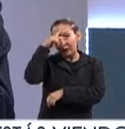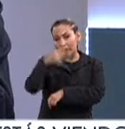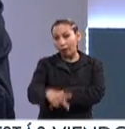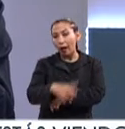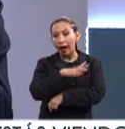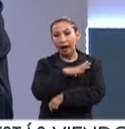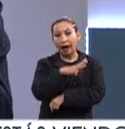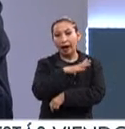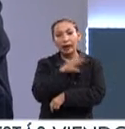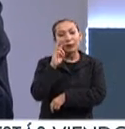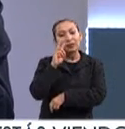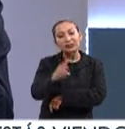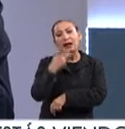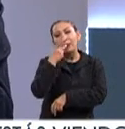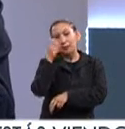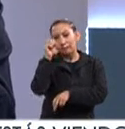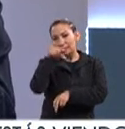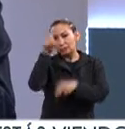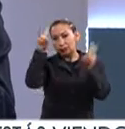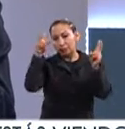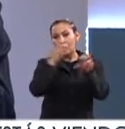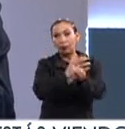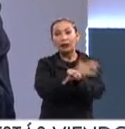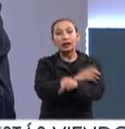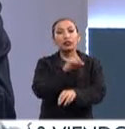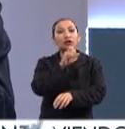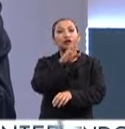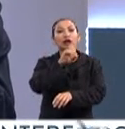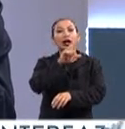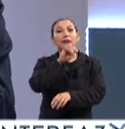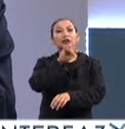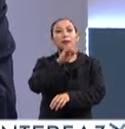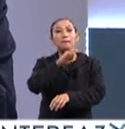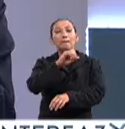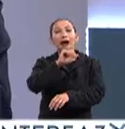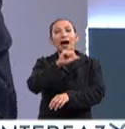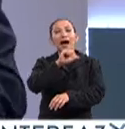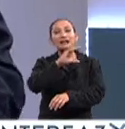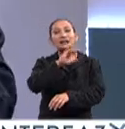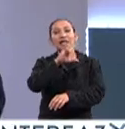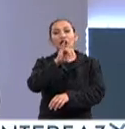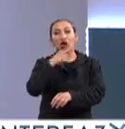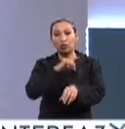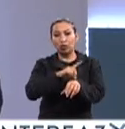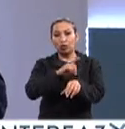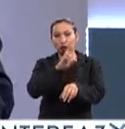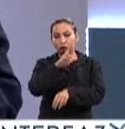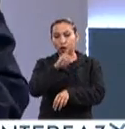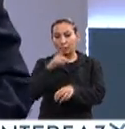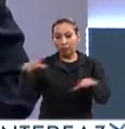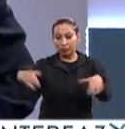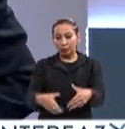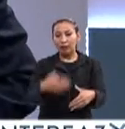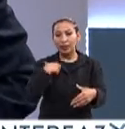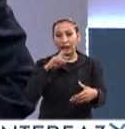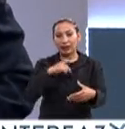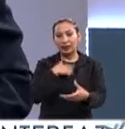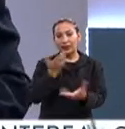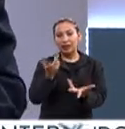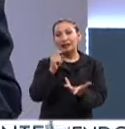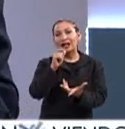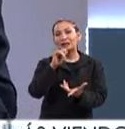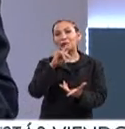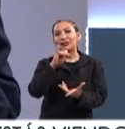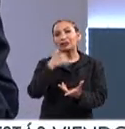México, vamos a seguir hablando de ello. Nos acompaña en el estudio el doctor Alberto Basilio Guzmán, él es médico de la Unidad de Trasplantes